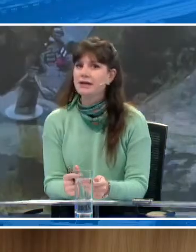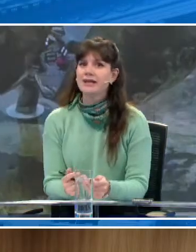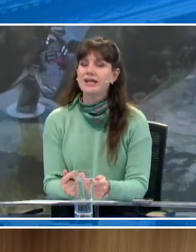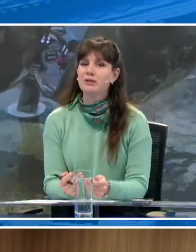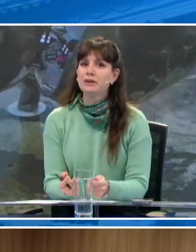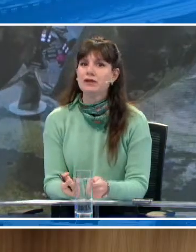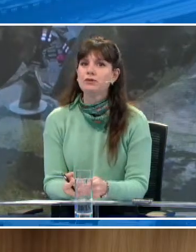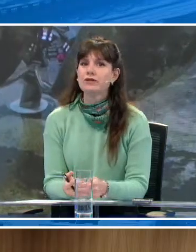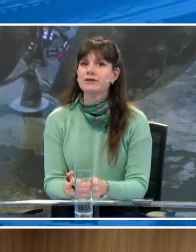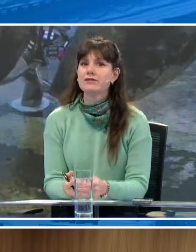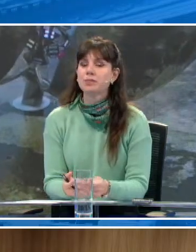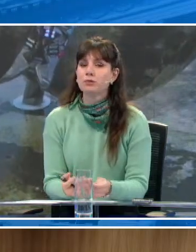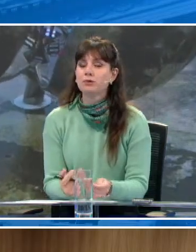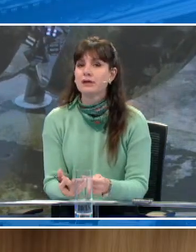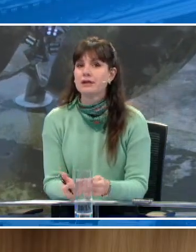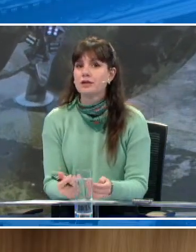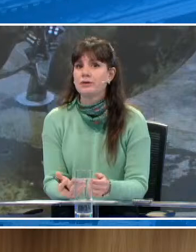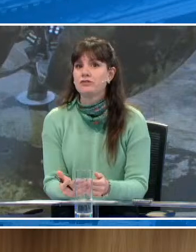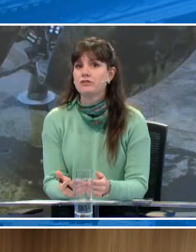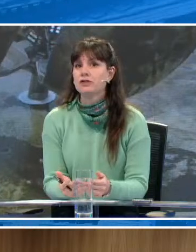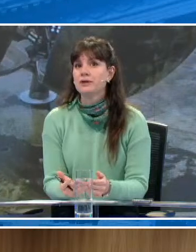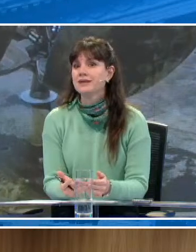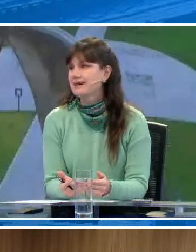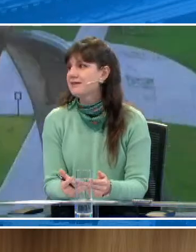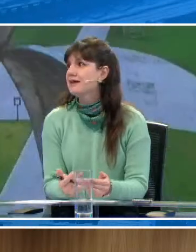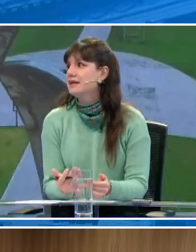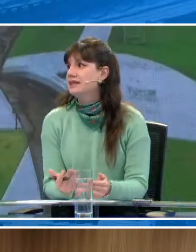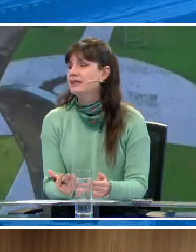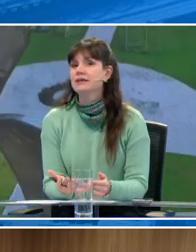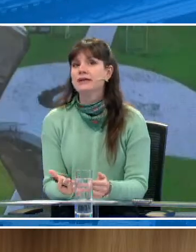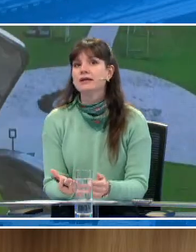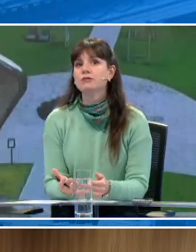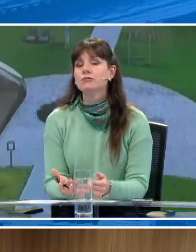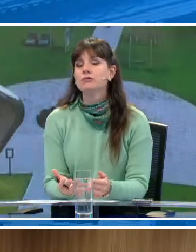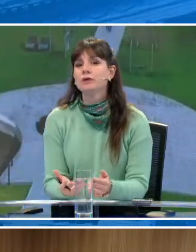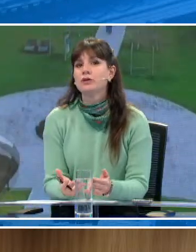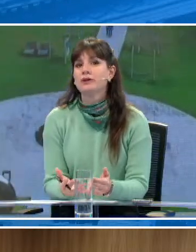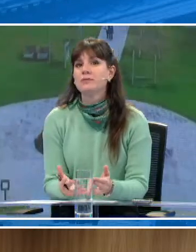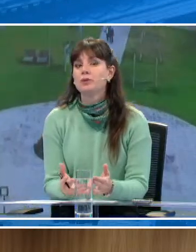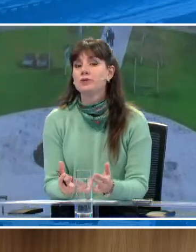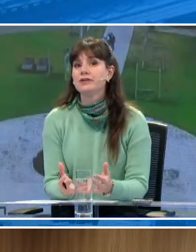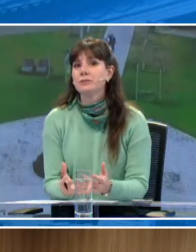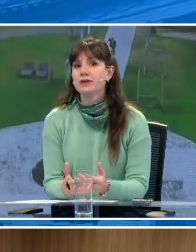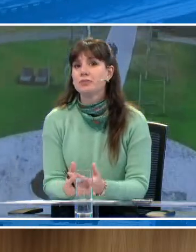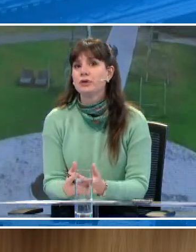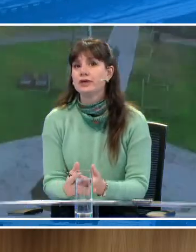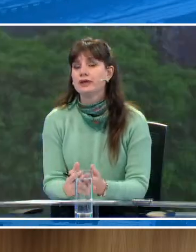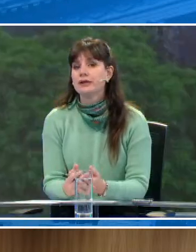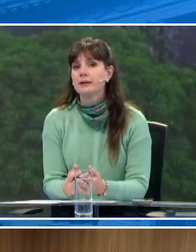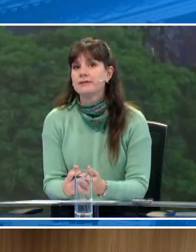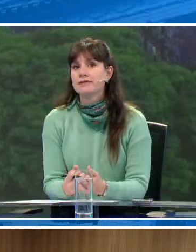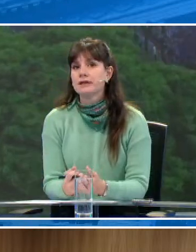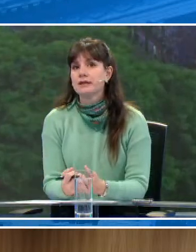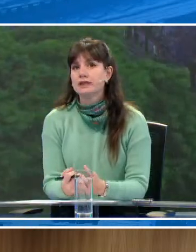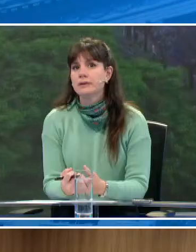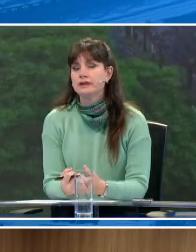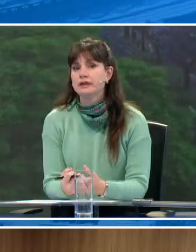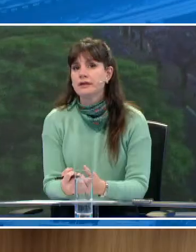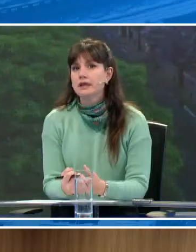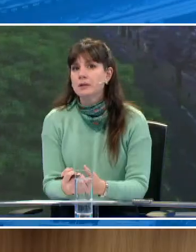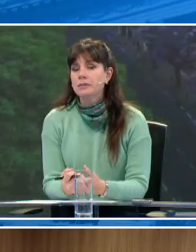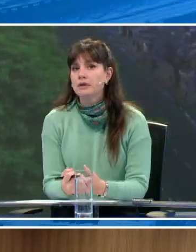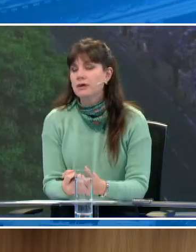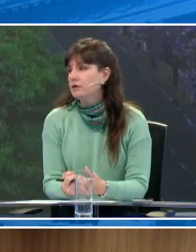tema, esperando que se produzca la renovación de bancas y que tengan un número más potente para poder avanzar en el